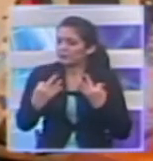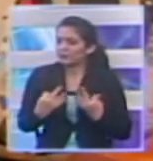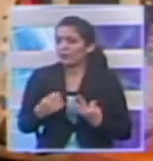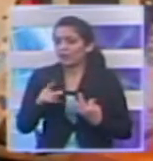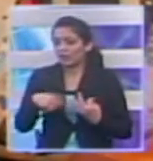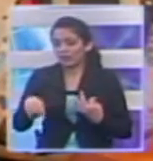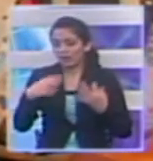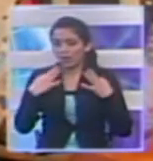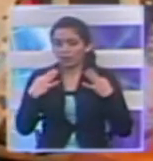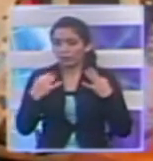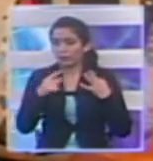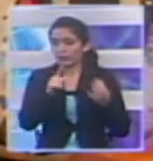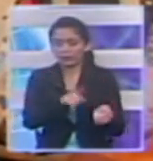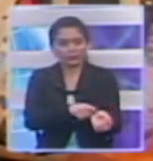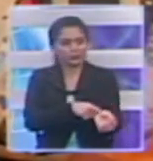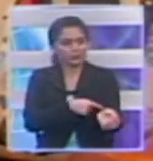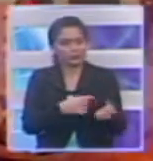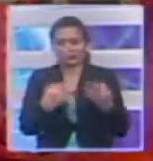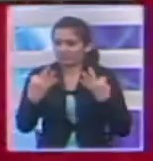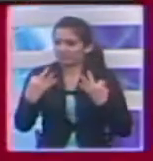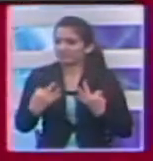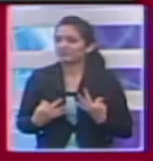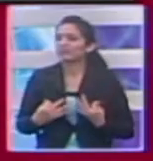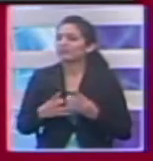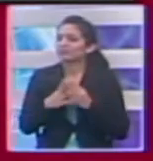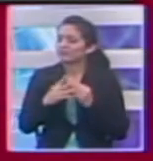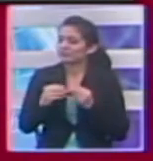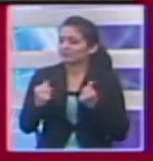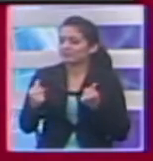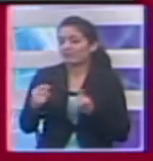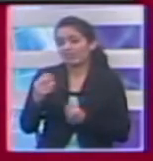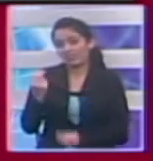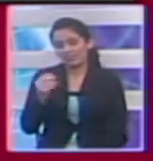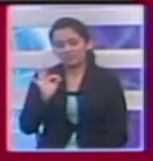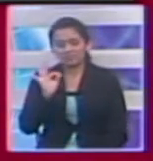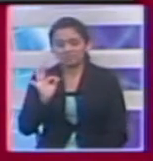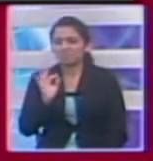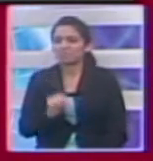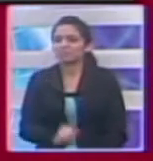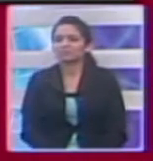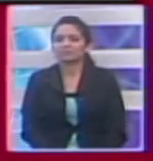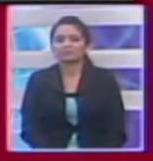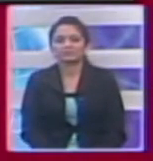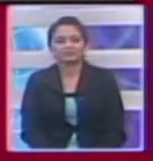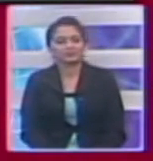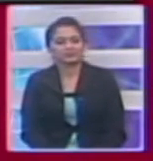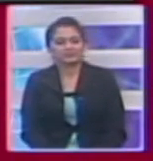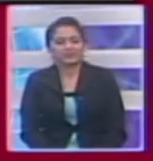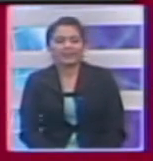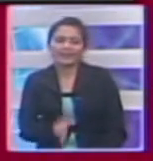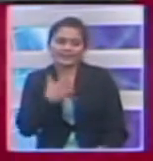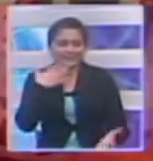bien, y aquí va a encontrar productos de alta calidad a un buen precio, directo, sin intermediarios. Muchísimas gracias por acompañarnos,